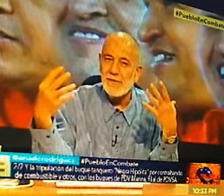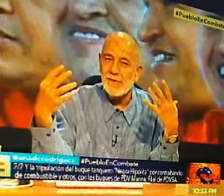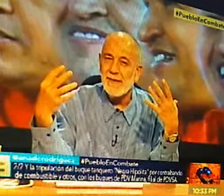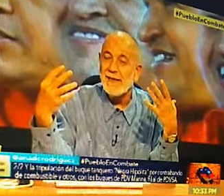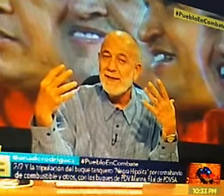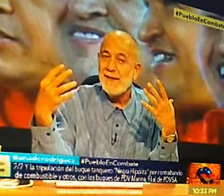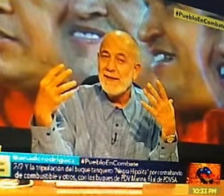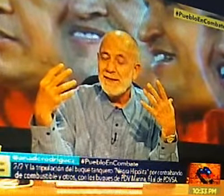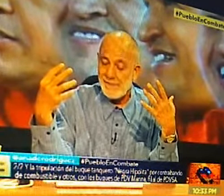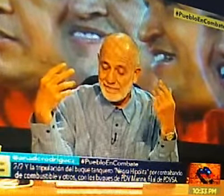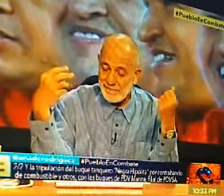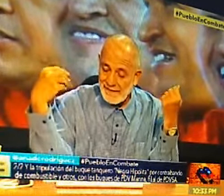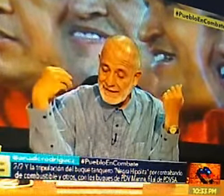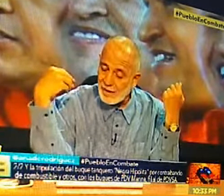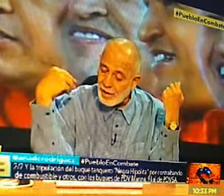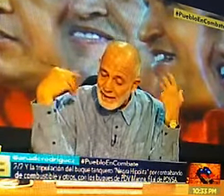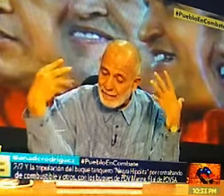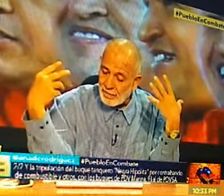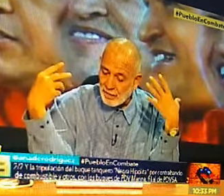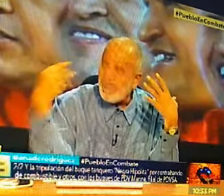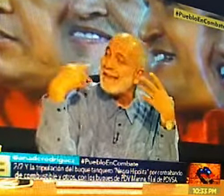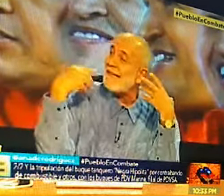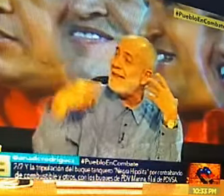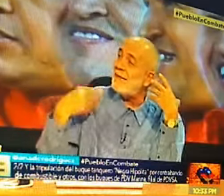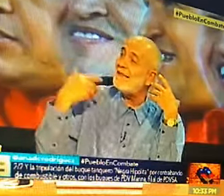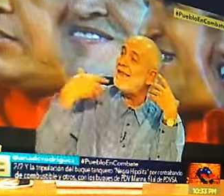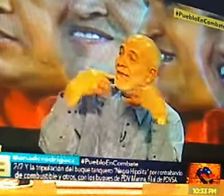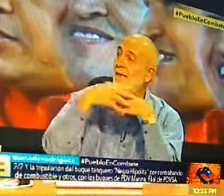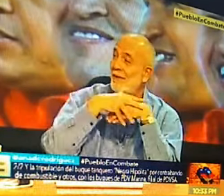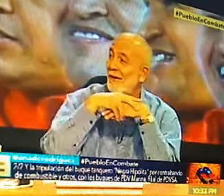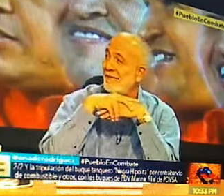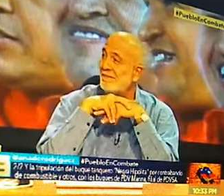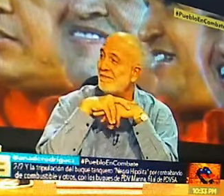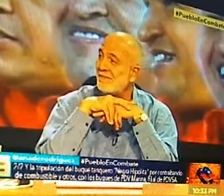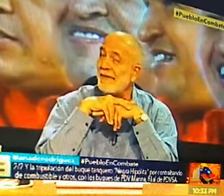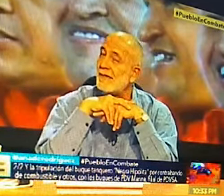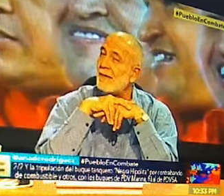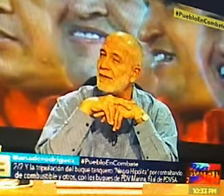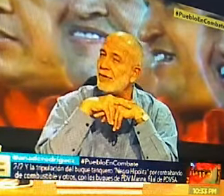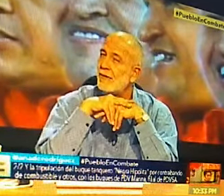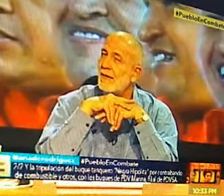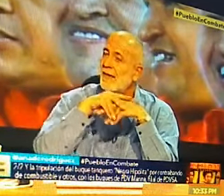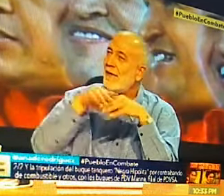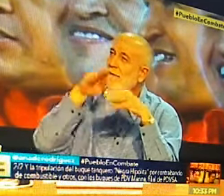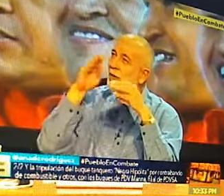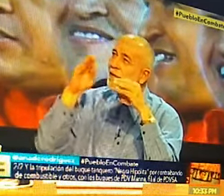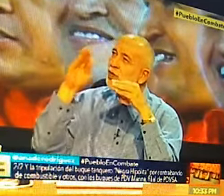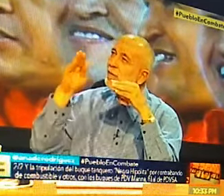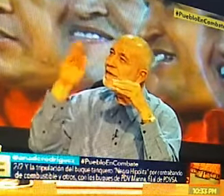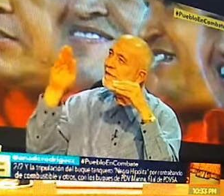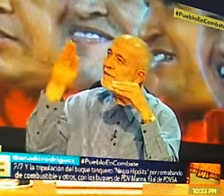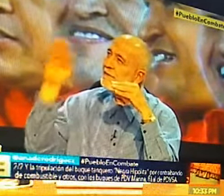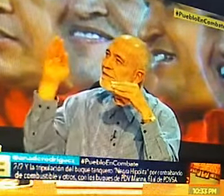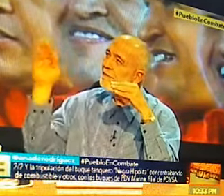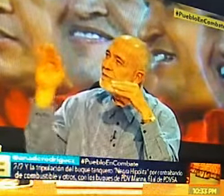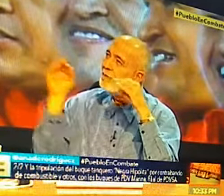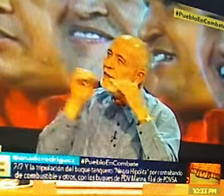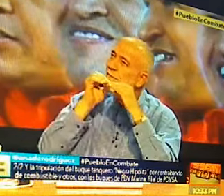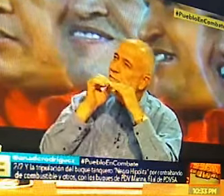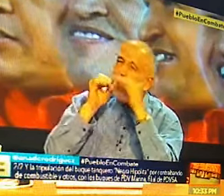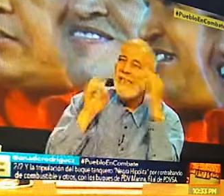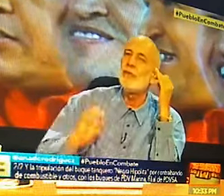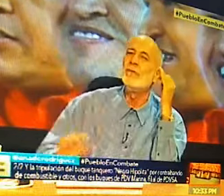corazón. Quiero que lo veamos porque parte desde el 27 de febrero, ¿saben? 27 y 28. Pero es un resumen